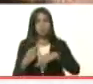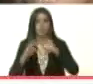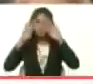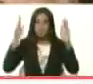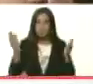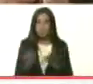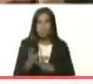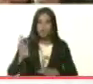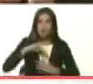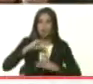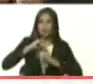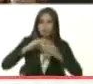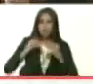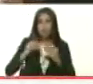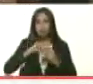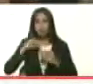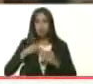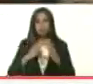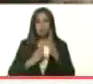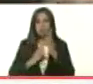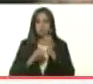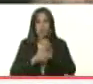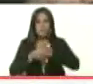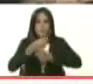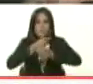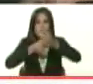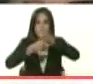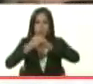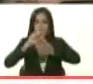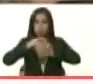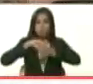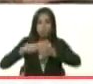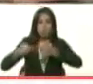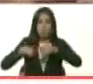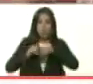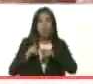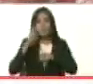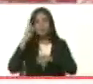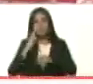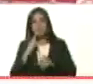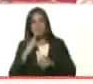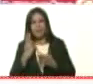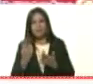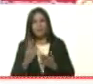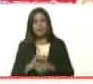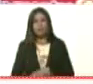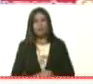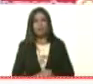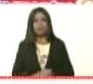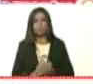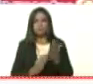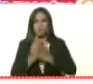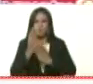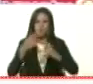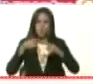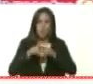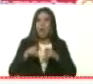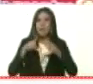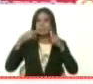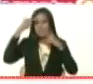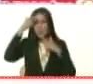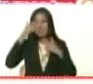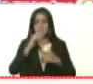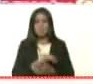mundo, desde nuestra columna vertebral bolivariana, desde nuestra columna vertebral chavista,